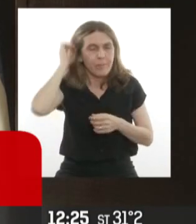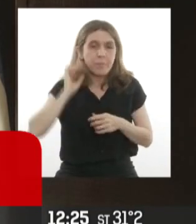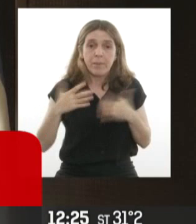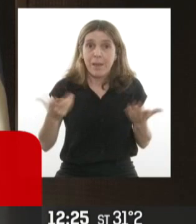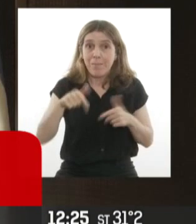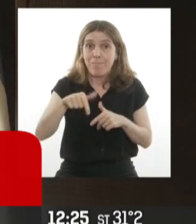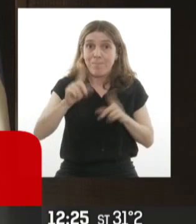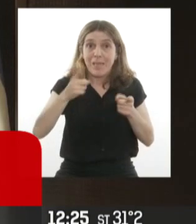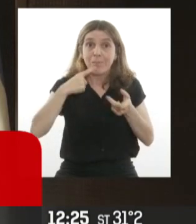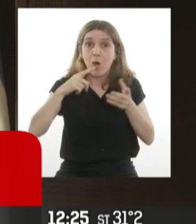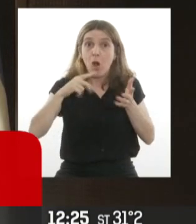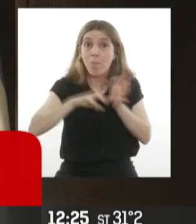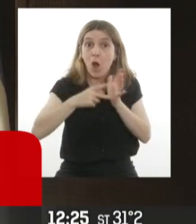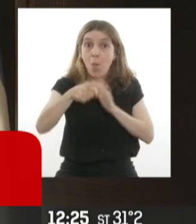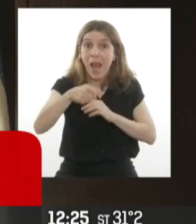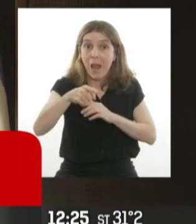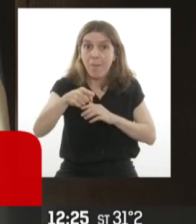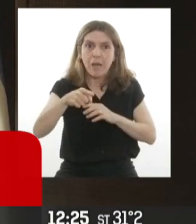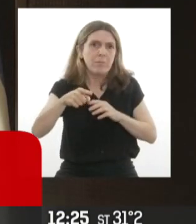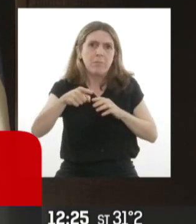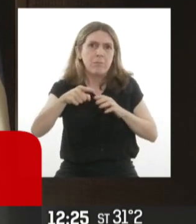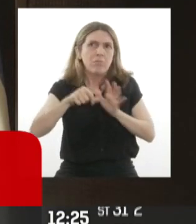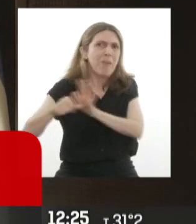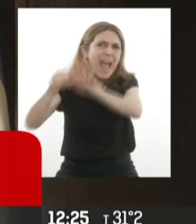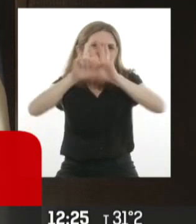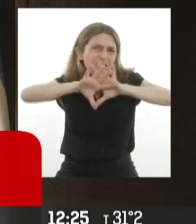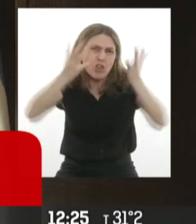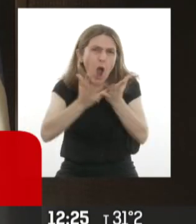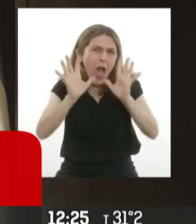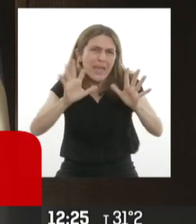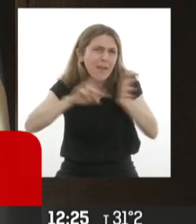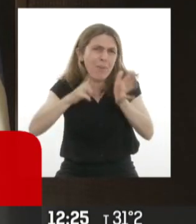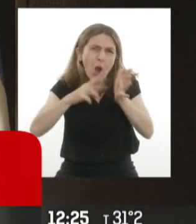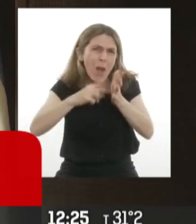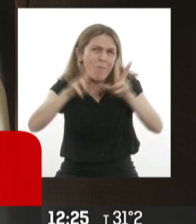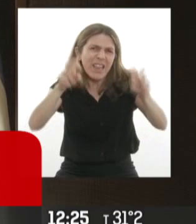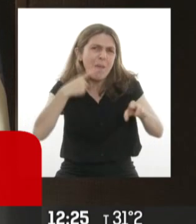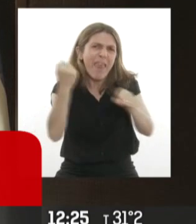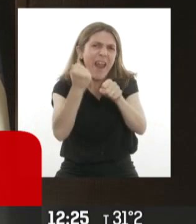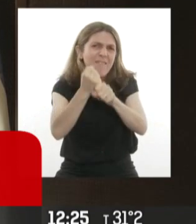Y ese problema, que es un problema universal, tiene que ver con algo que dijo el rector